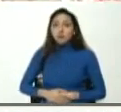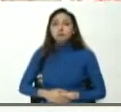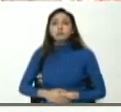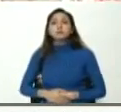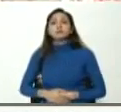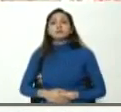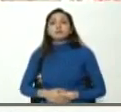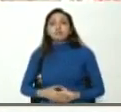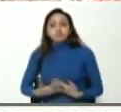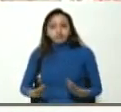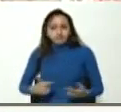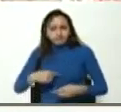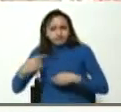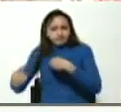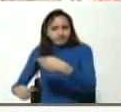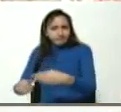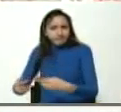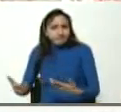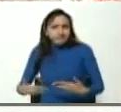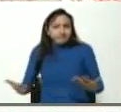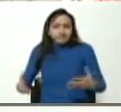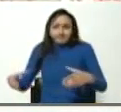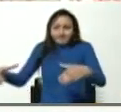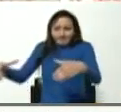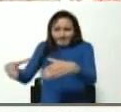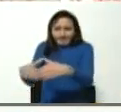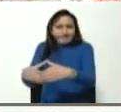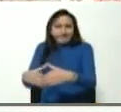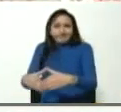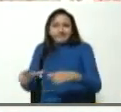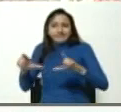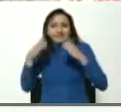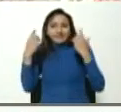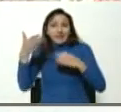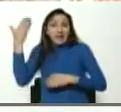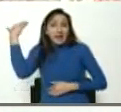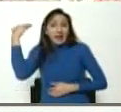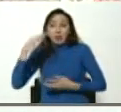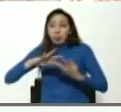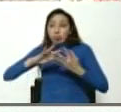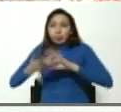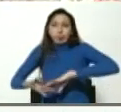esa generación nos recuerda la guaira devastada